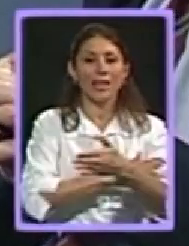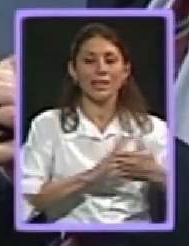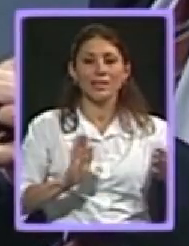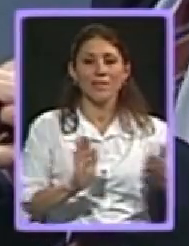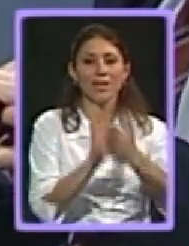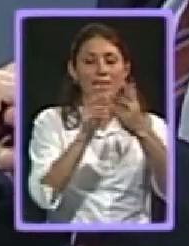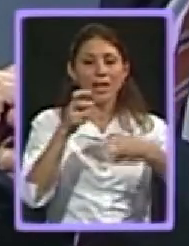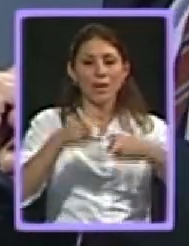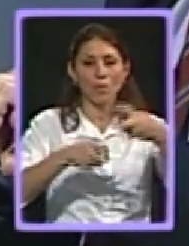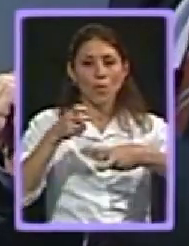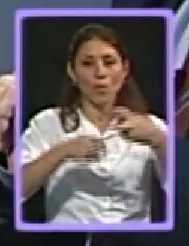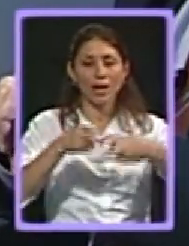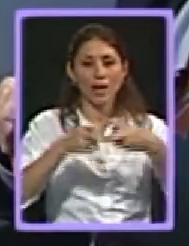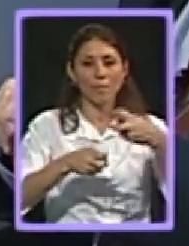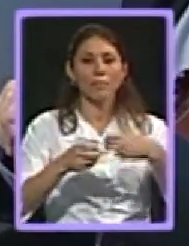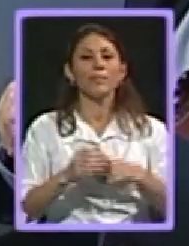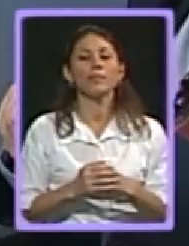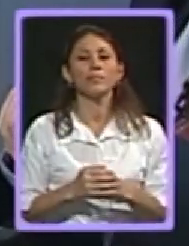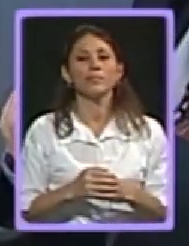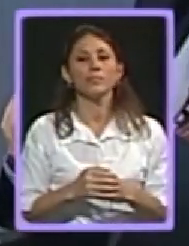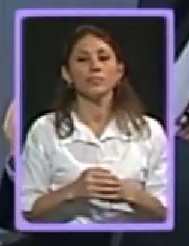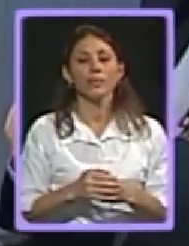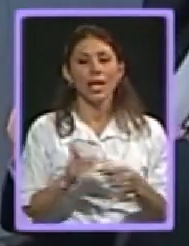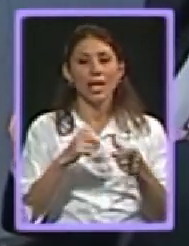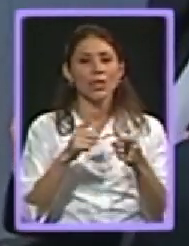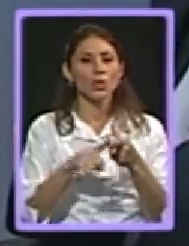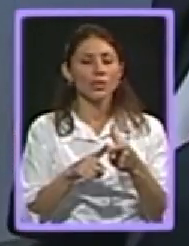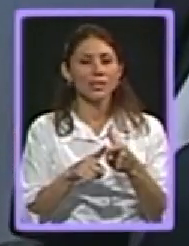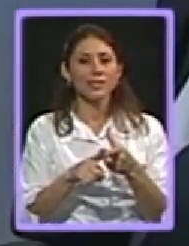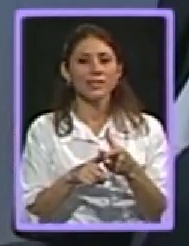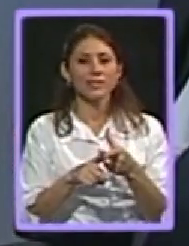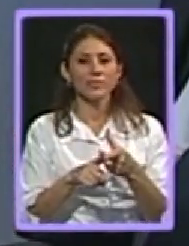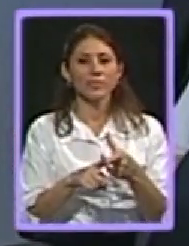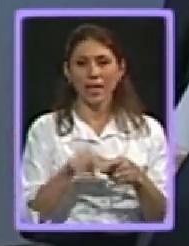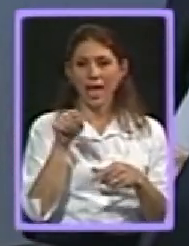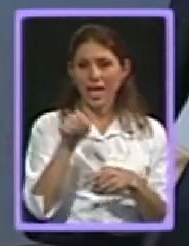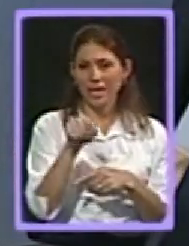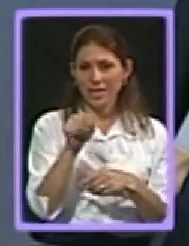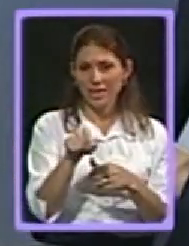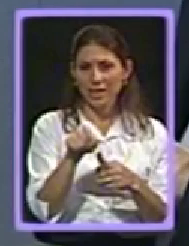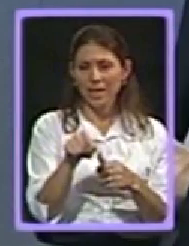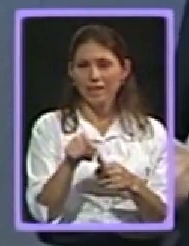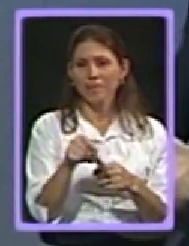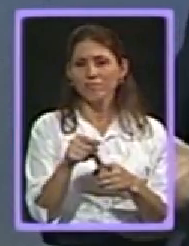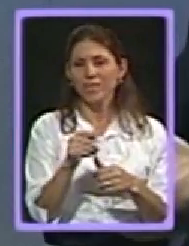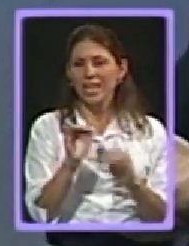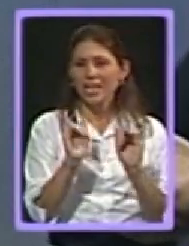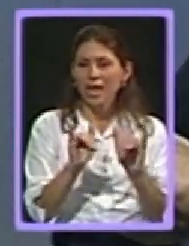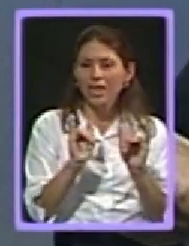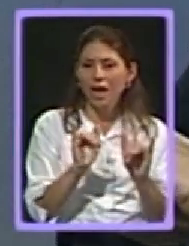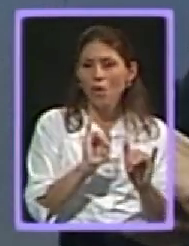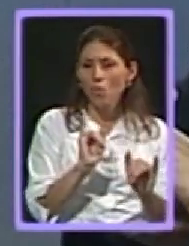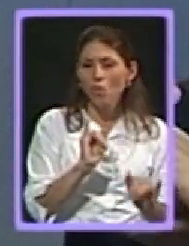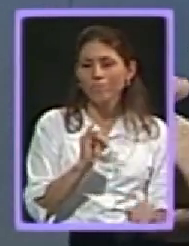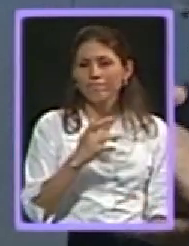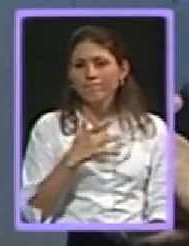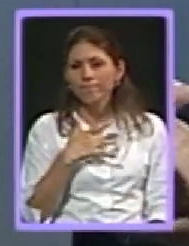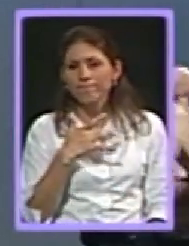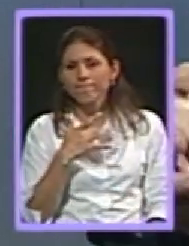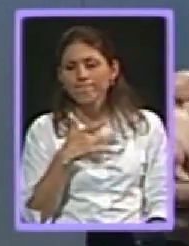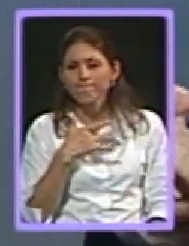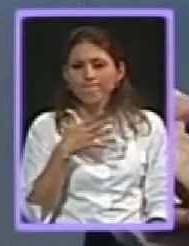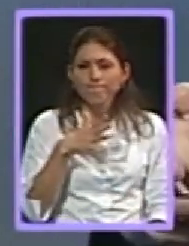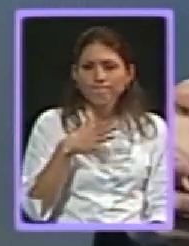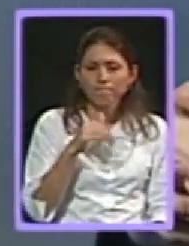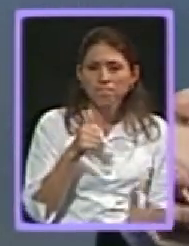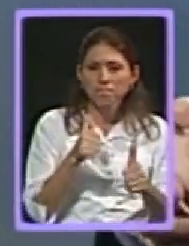problema como se hizo en esa ocasión. Entonces queda por ahí un primer sabor dulce de